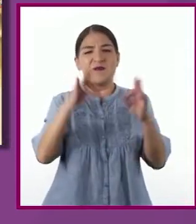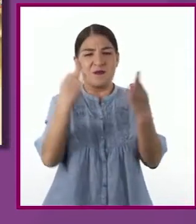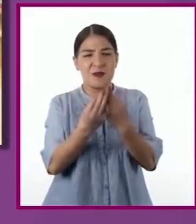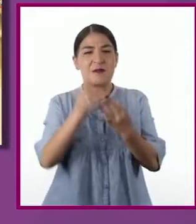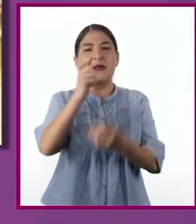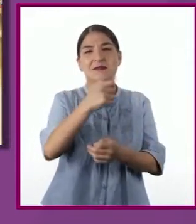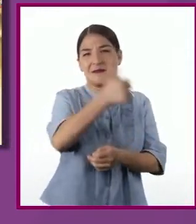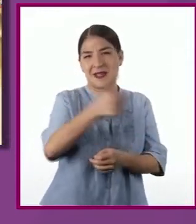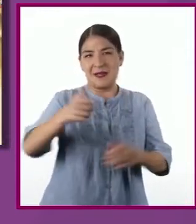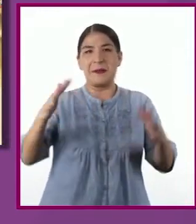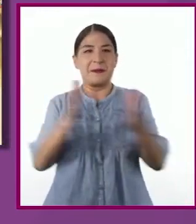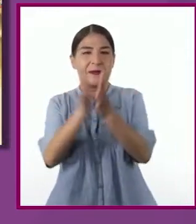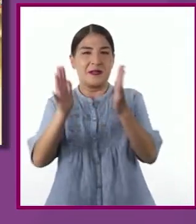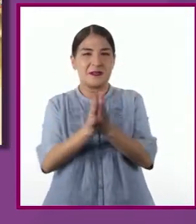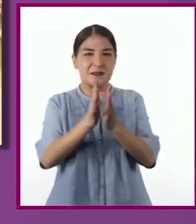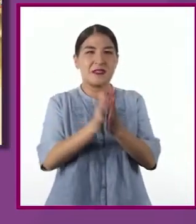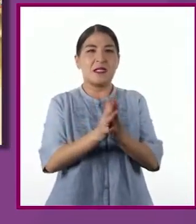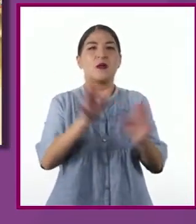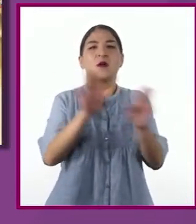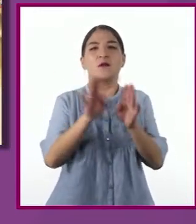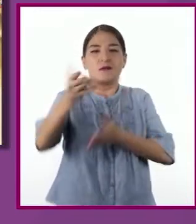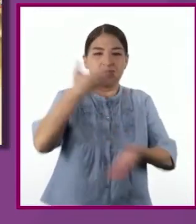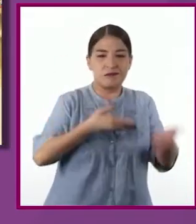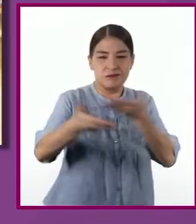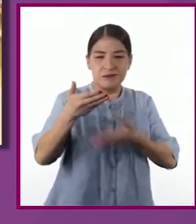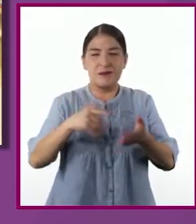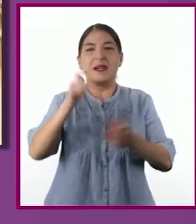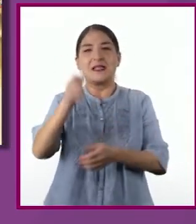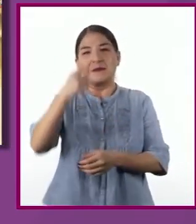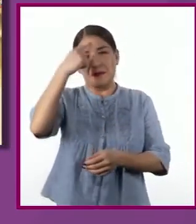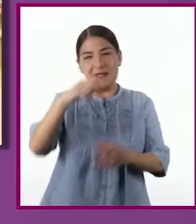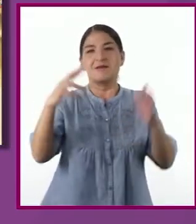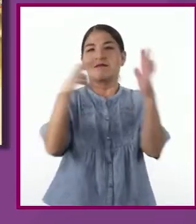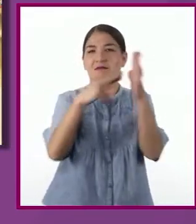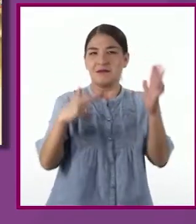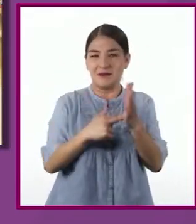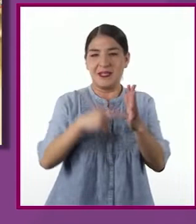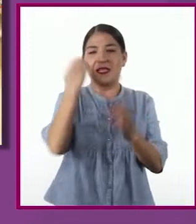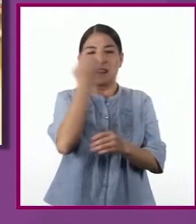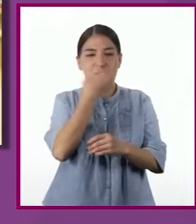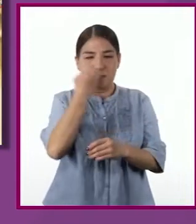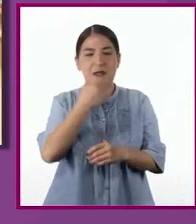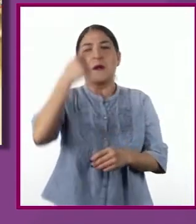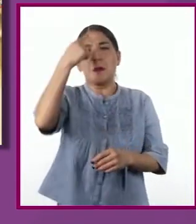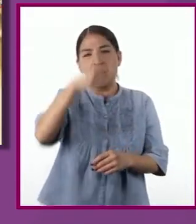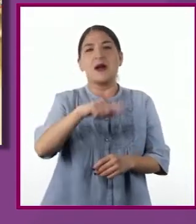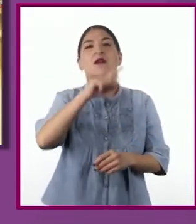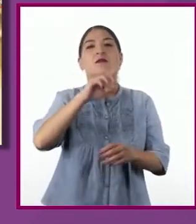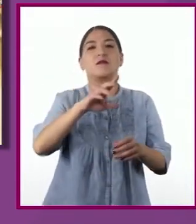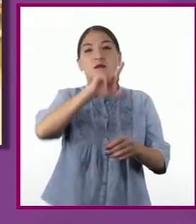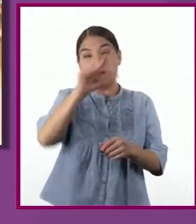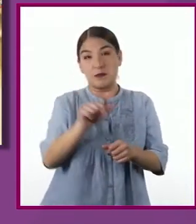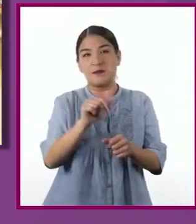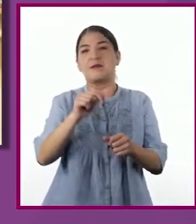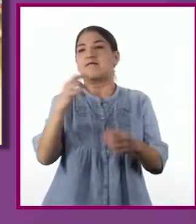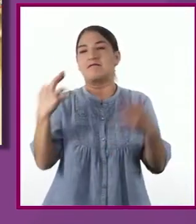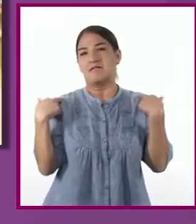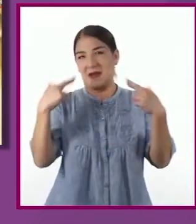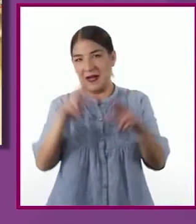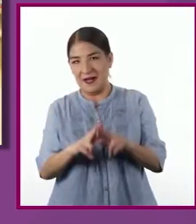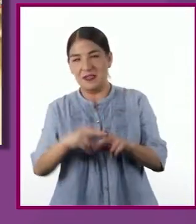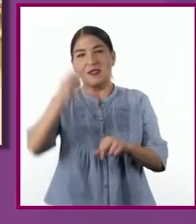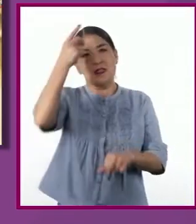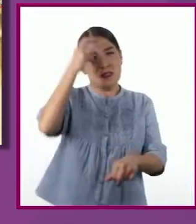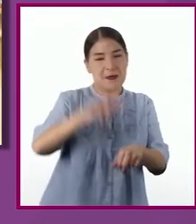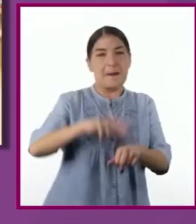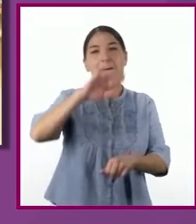participación consiste en que se involucren en la elaboración del reglamento escolar para que, junto con sus docentes,